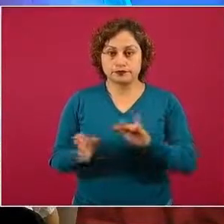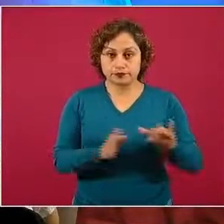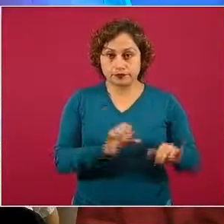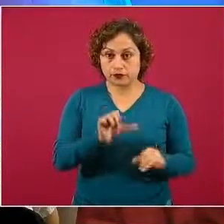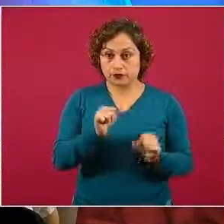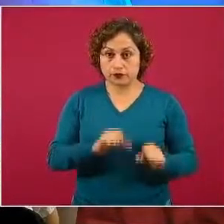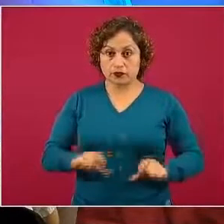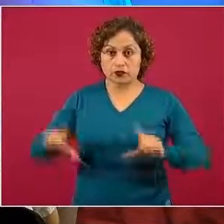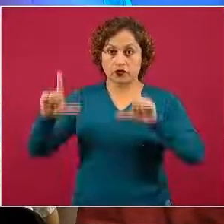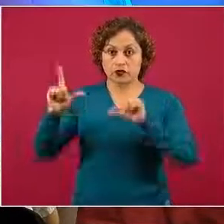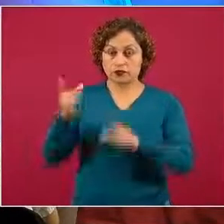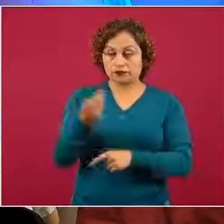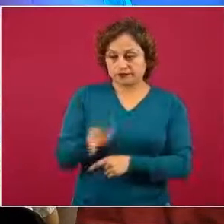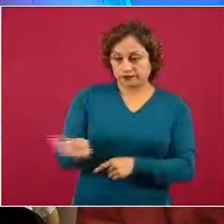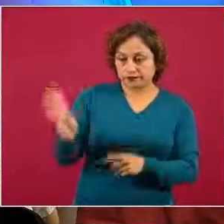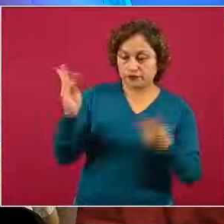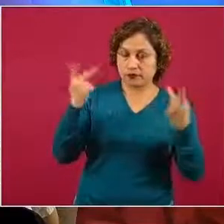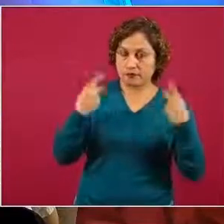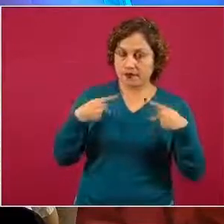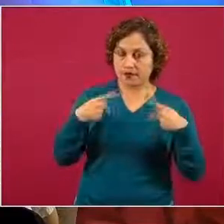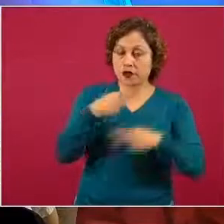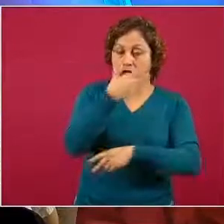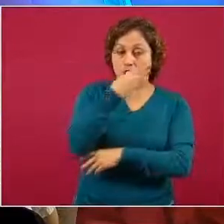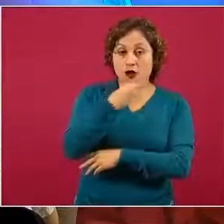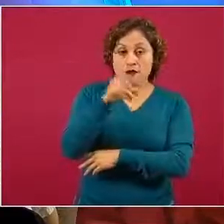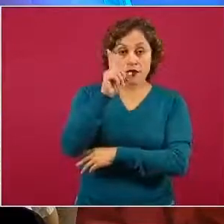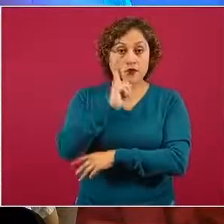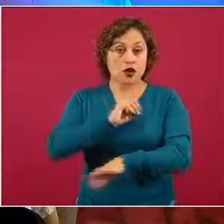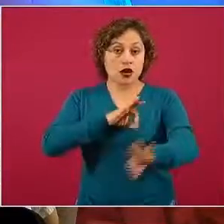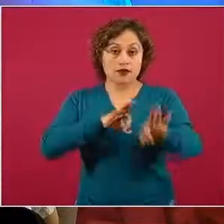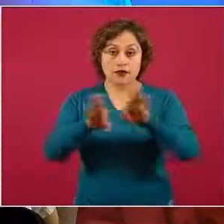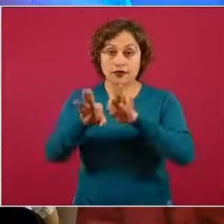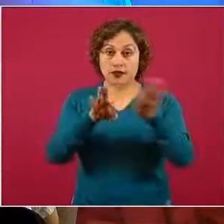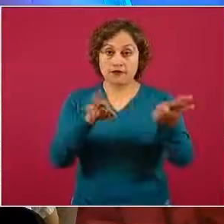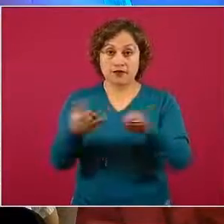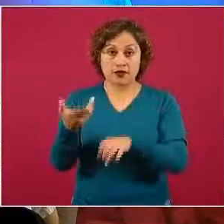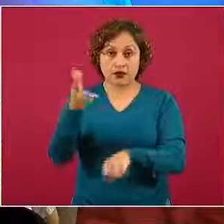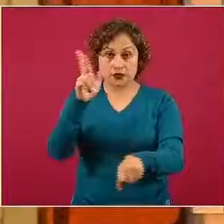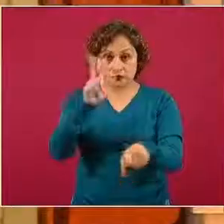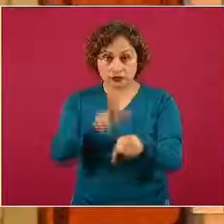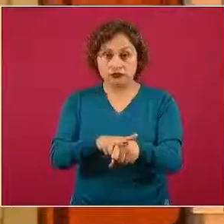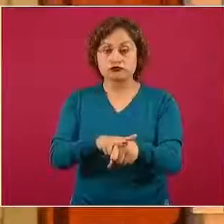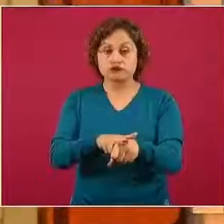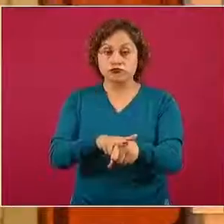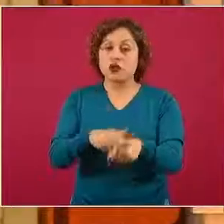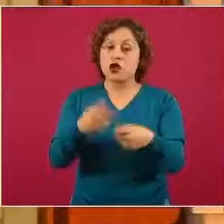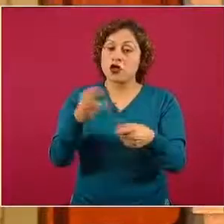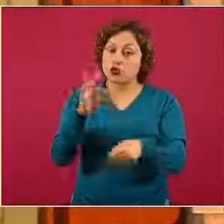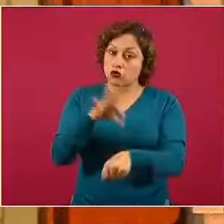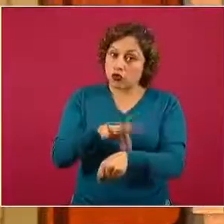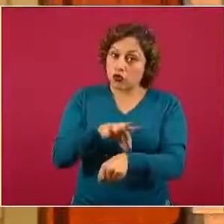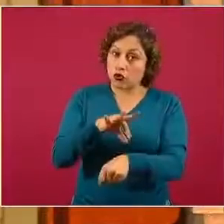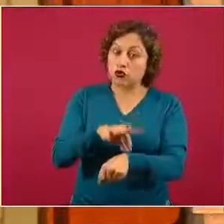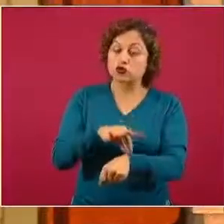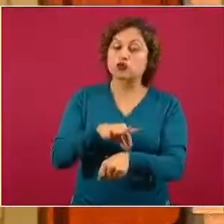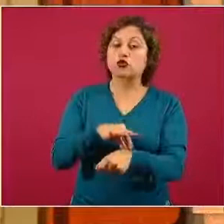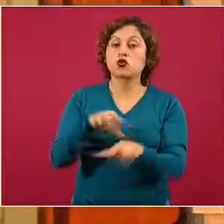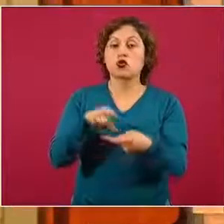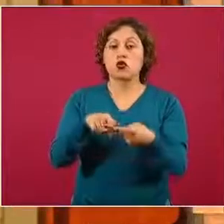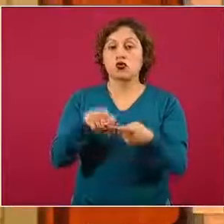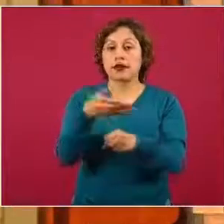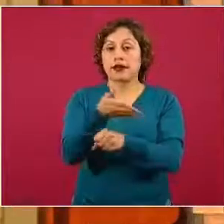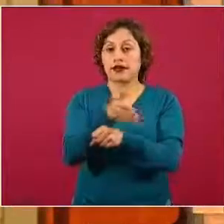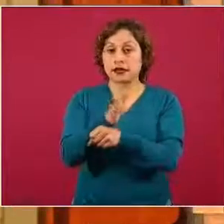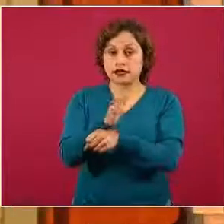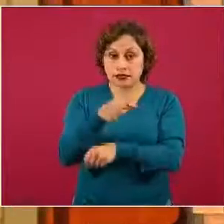Nuestras heroínas y héroes, estamos hablando del personal de salud, personal médico y personal paramédico que